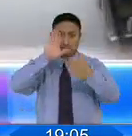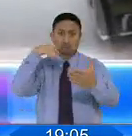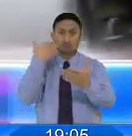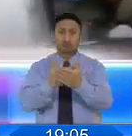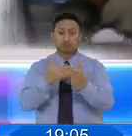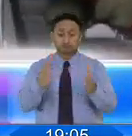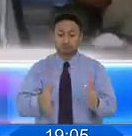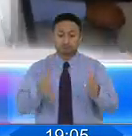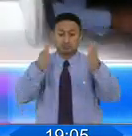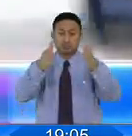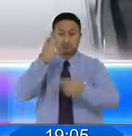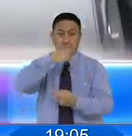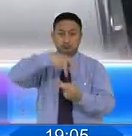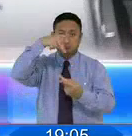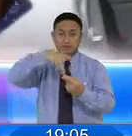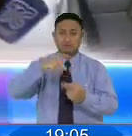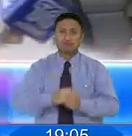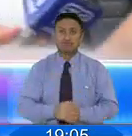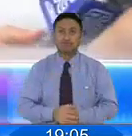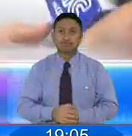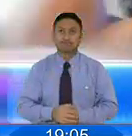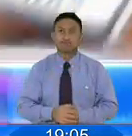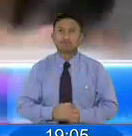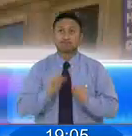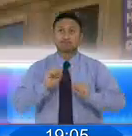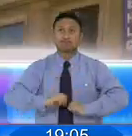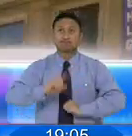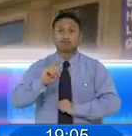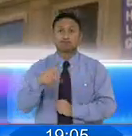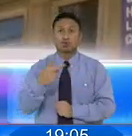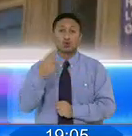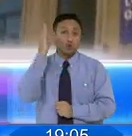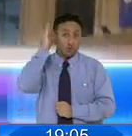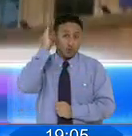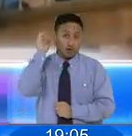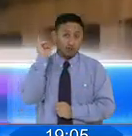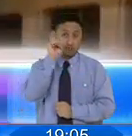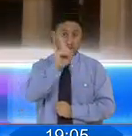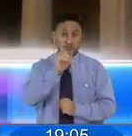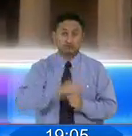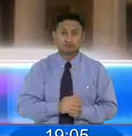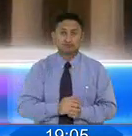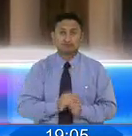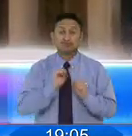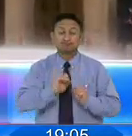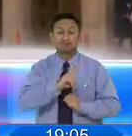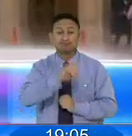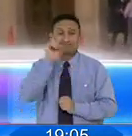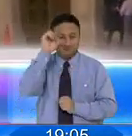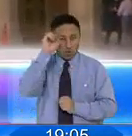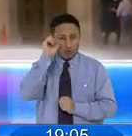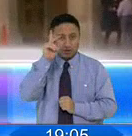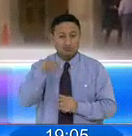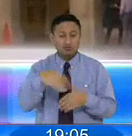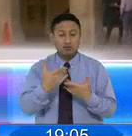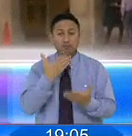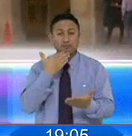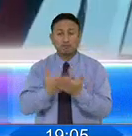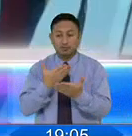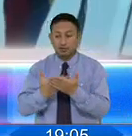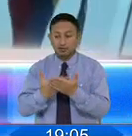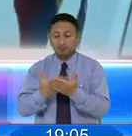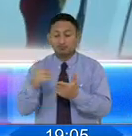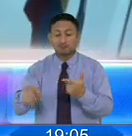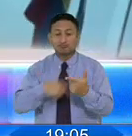gobierno provincial, siendo la segunda mujer en ocupar dicha dignidad. Sus primeras declaraciones fueron para agradecer y resaltar